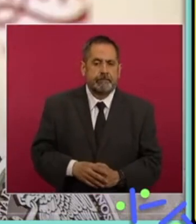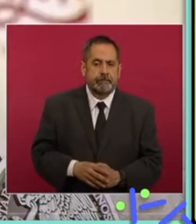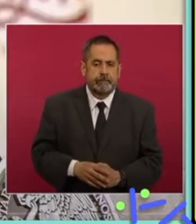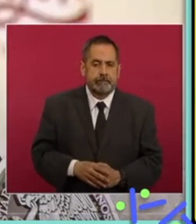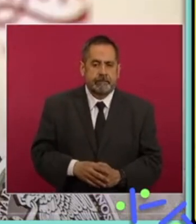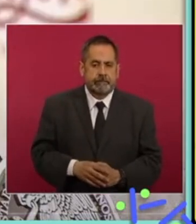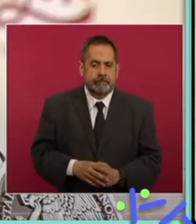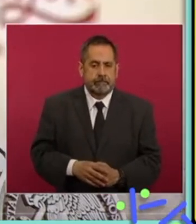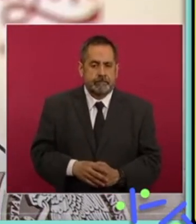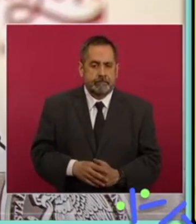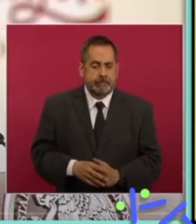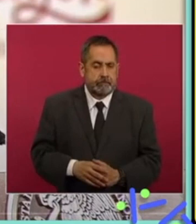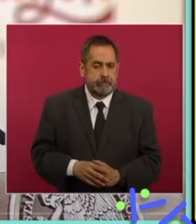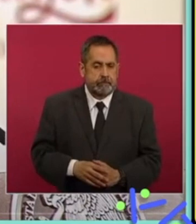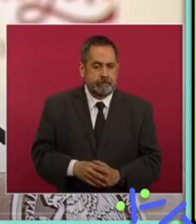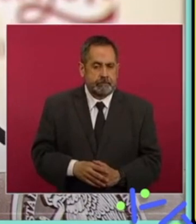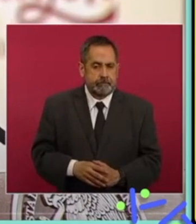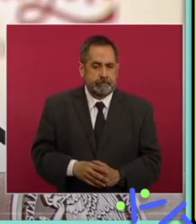qué cosa fuera, ¿no?